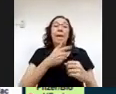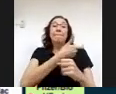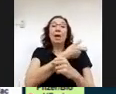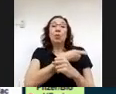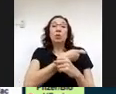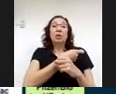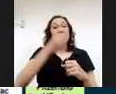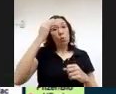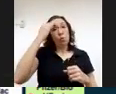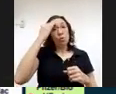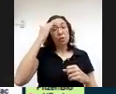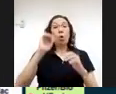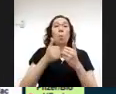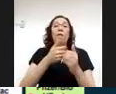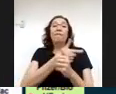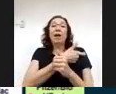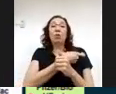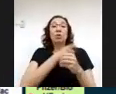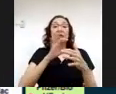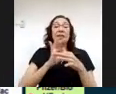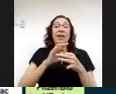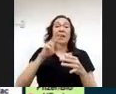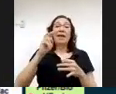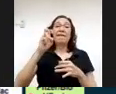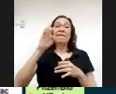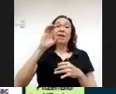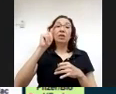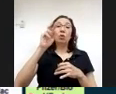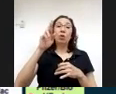Vacunas que se conocen como vacunas de vectores virales,